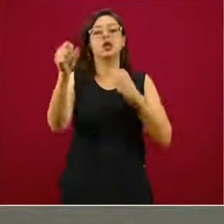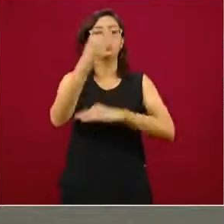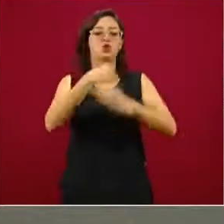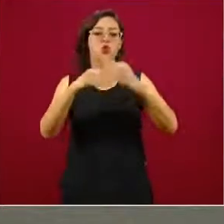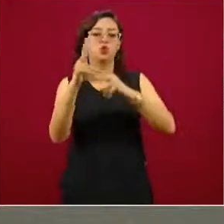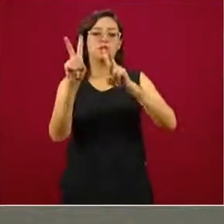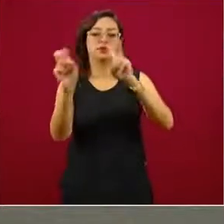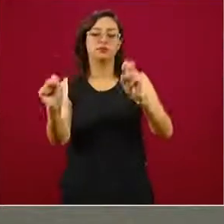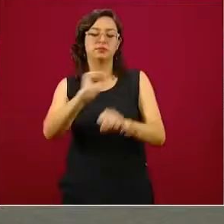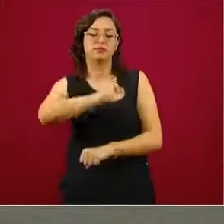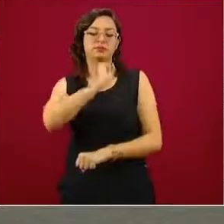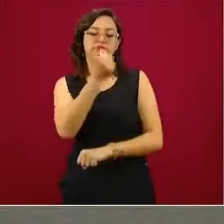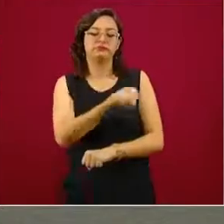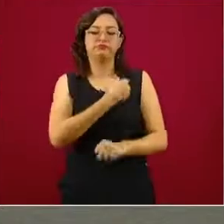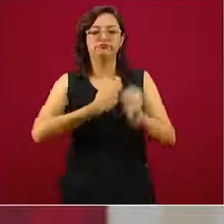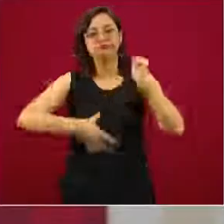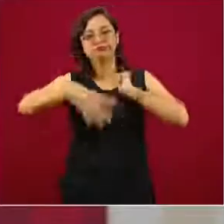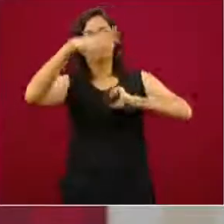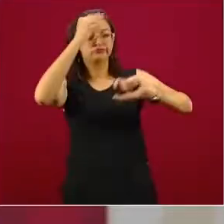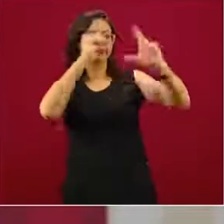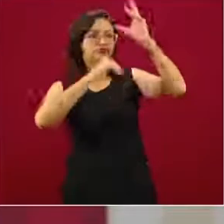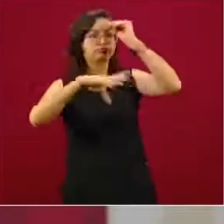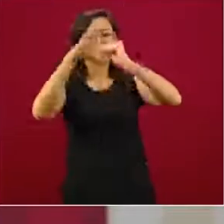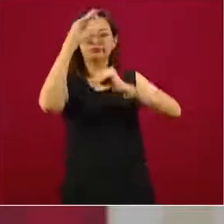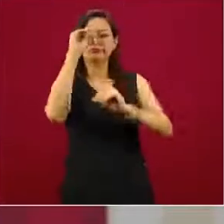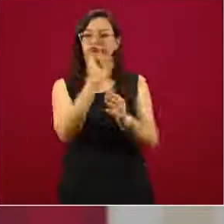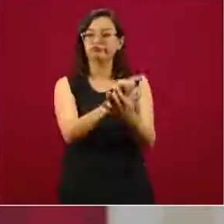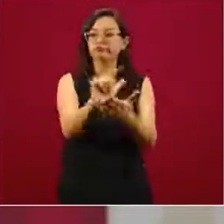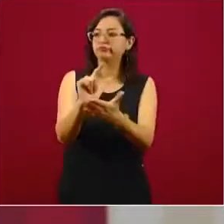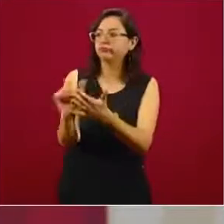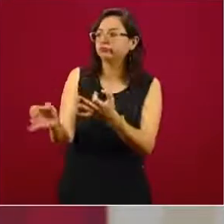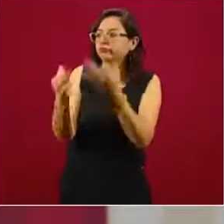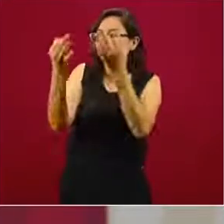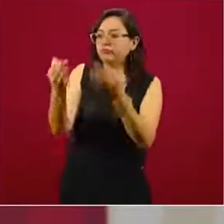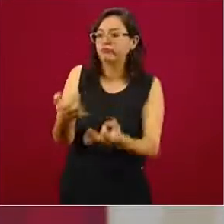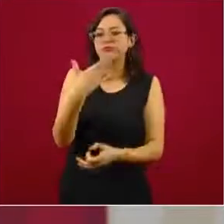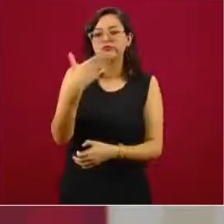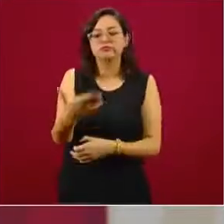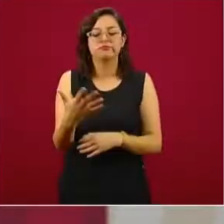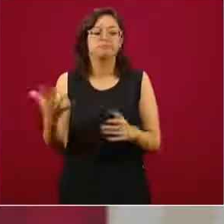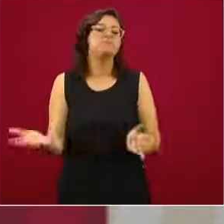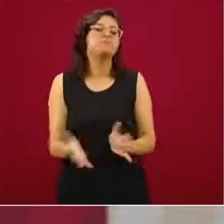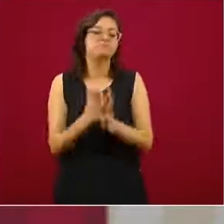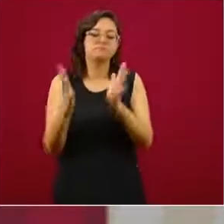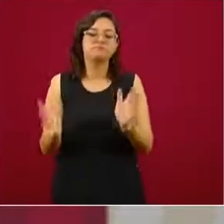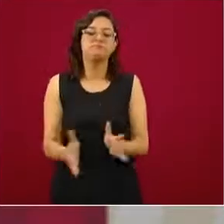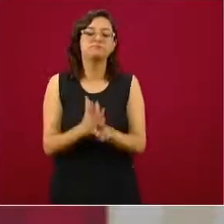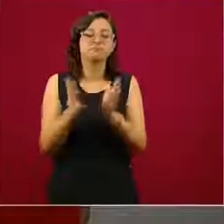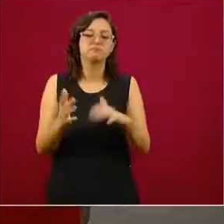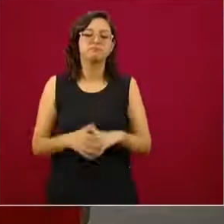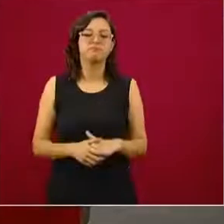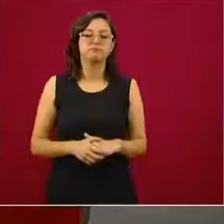tema de la sanidad. Y participan